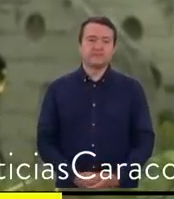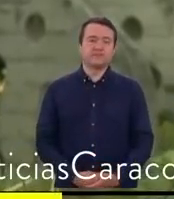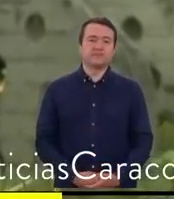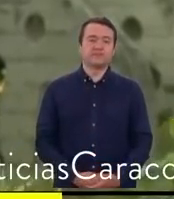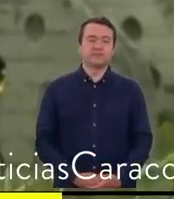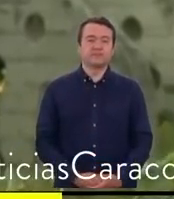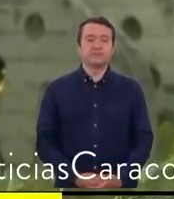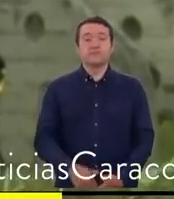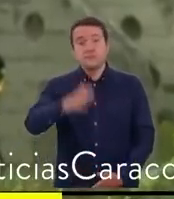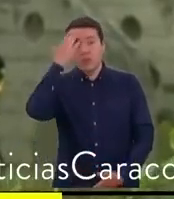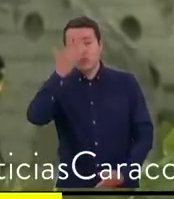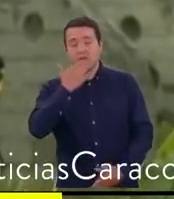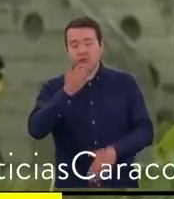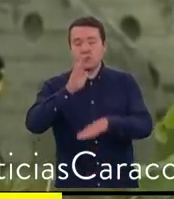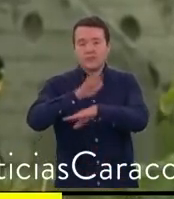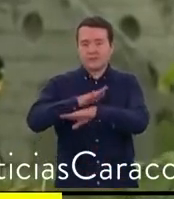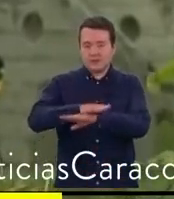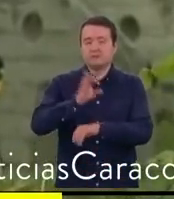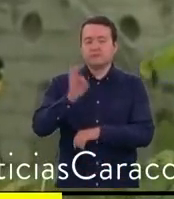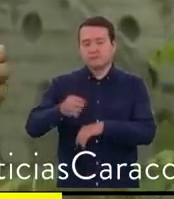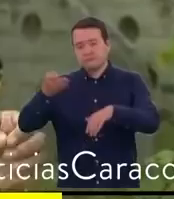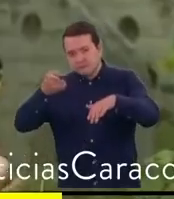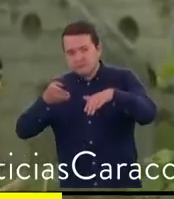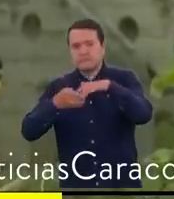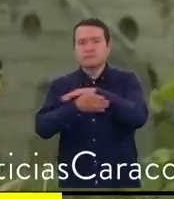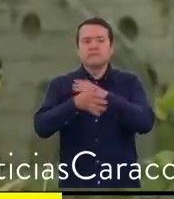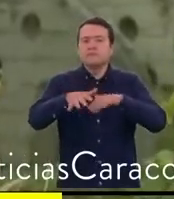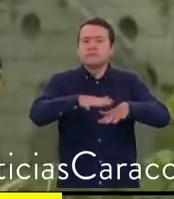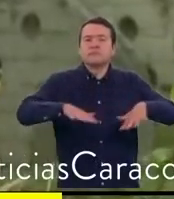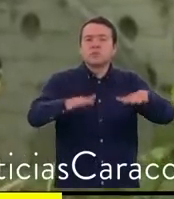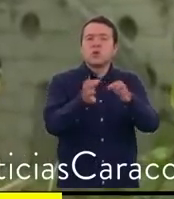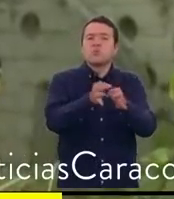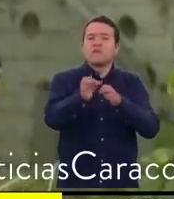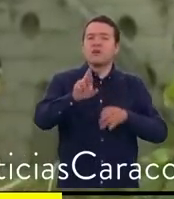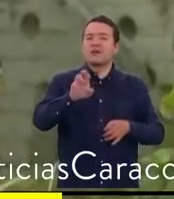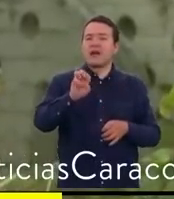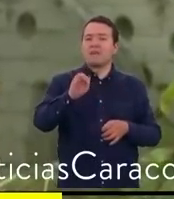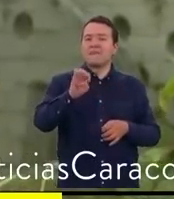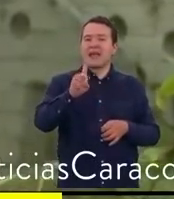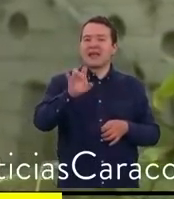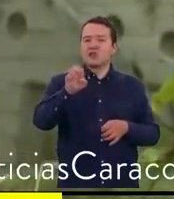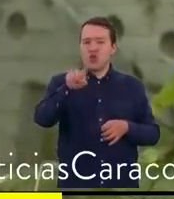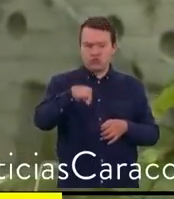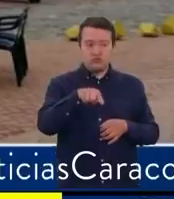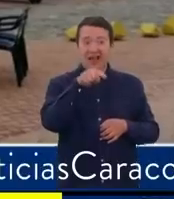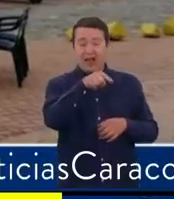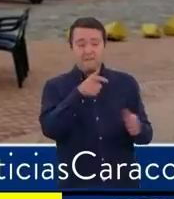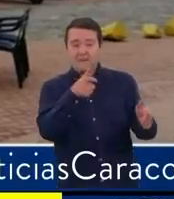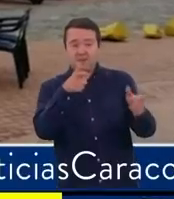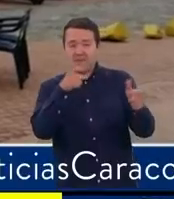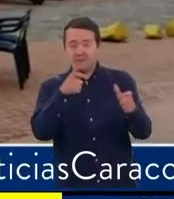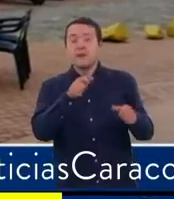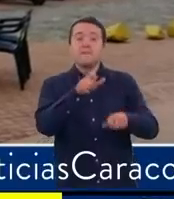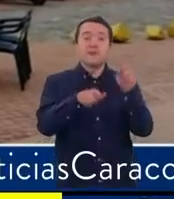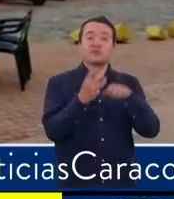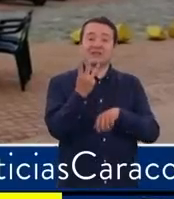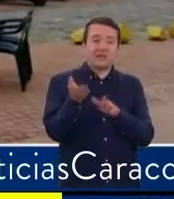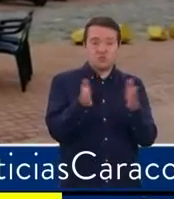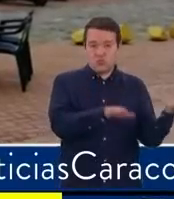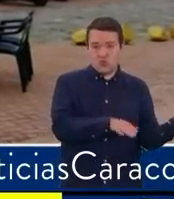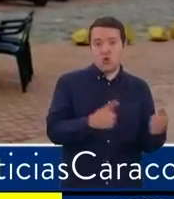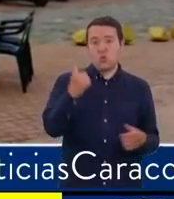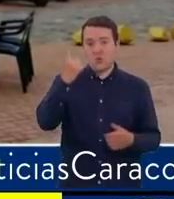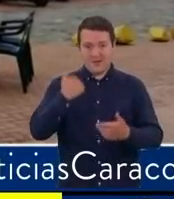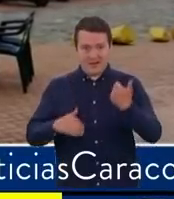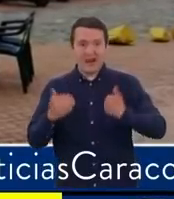muy buenas tardes un ataque armado se presentó en el municipio de remedios en el departamento de antioquia que dejó como resultado tres personas muertas y